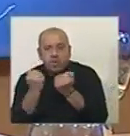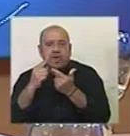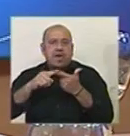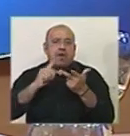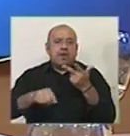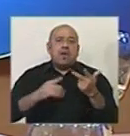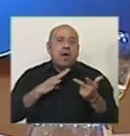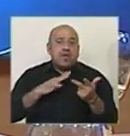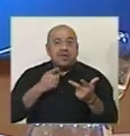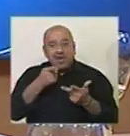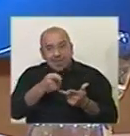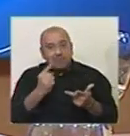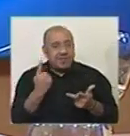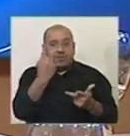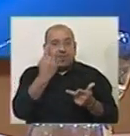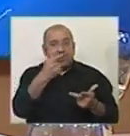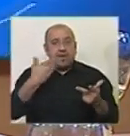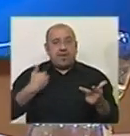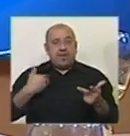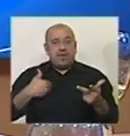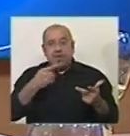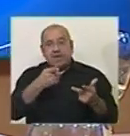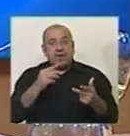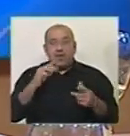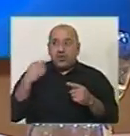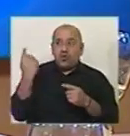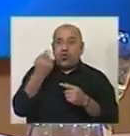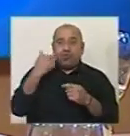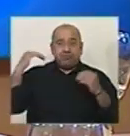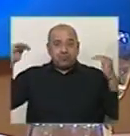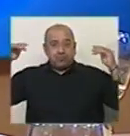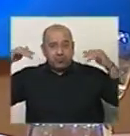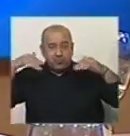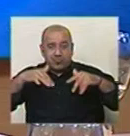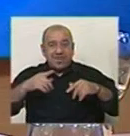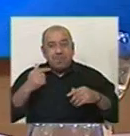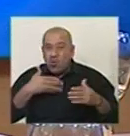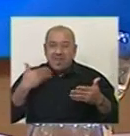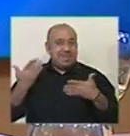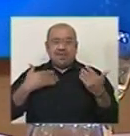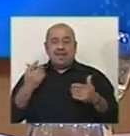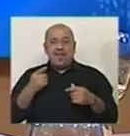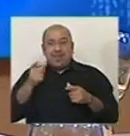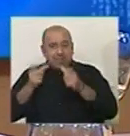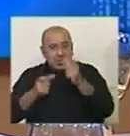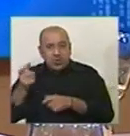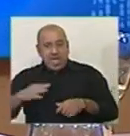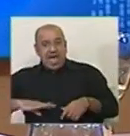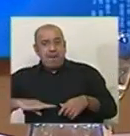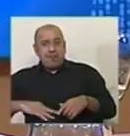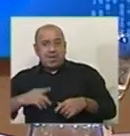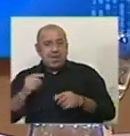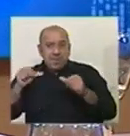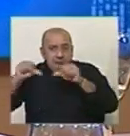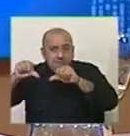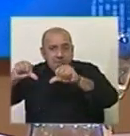de ser el anfitrión de los poderosos del mundo. Y eso molesta más, enoja más, trae muy poco resultado